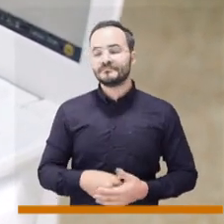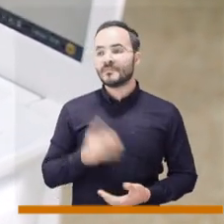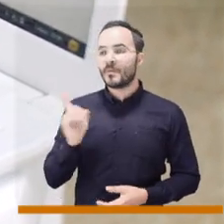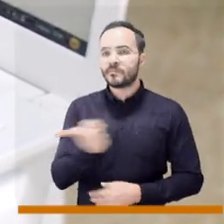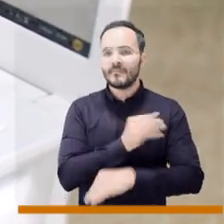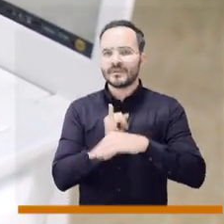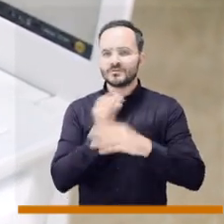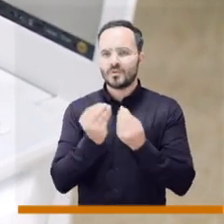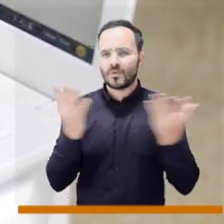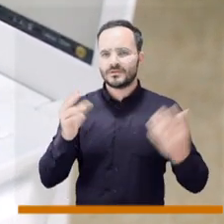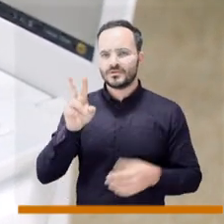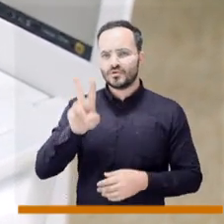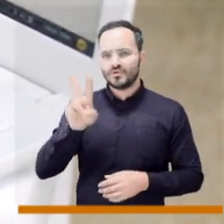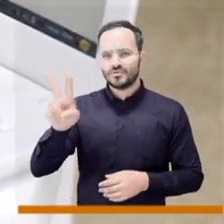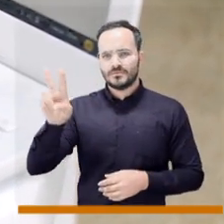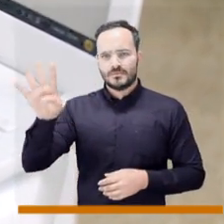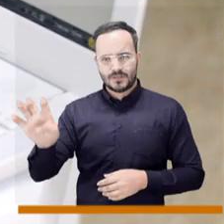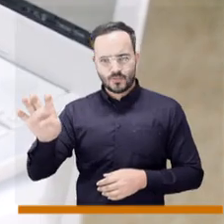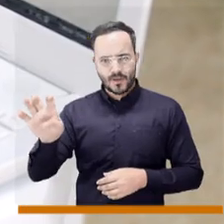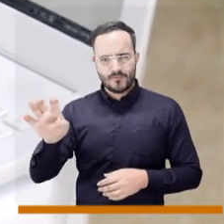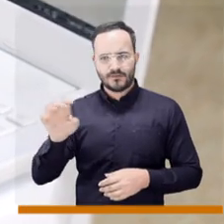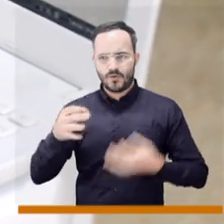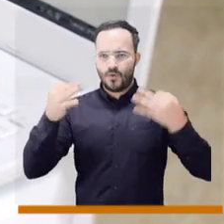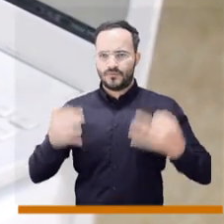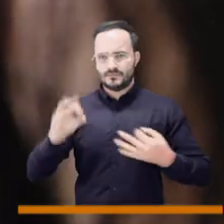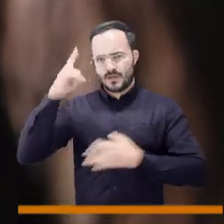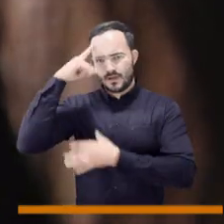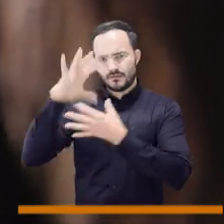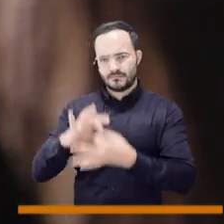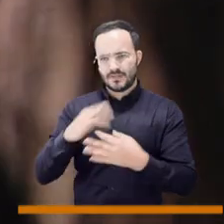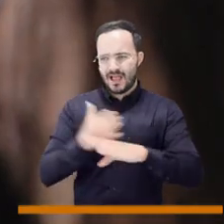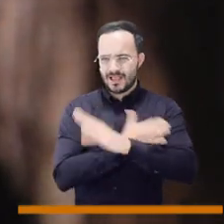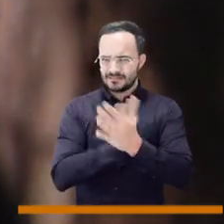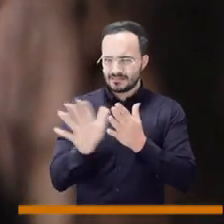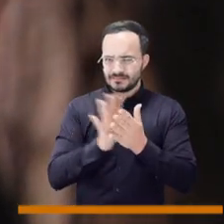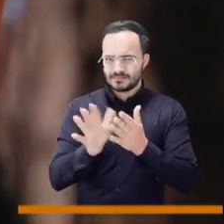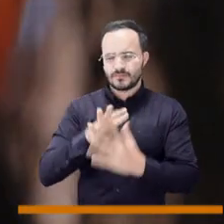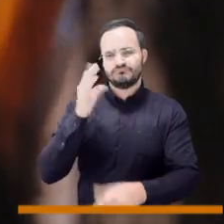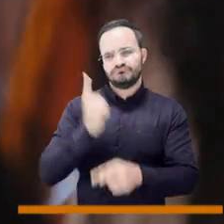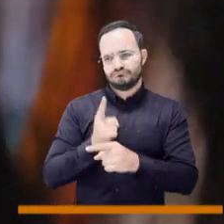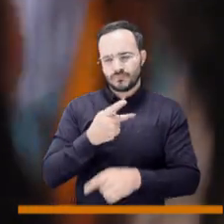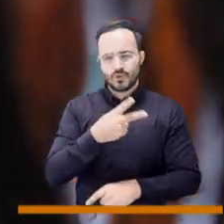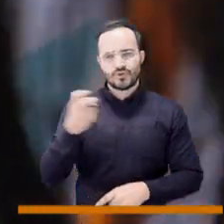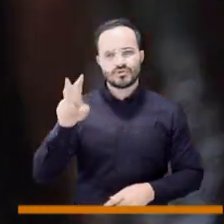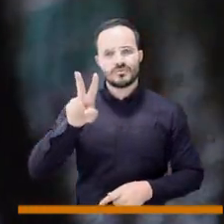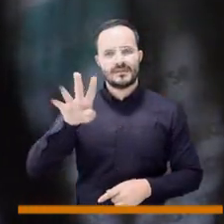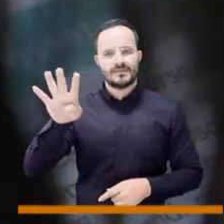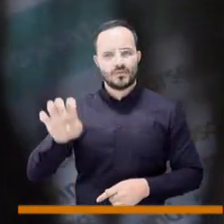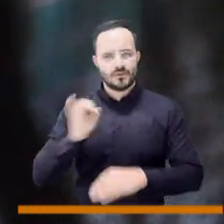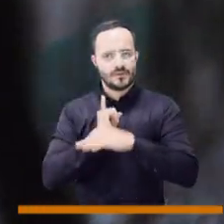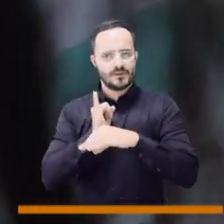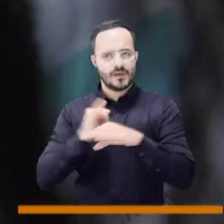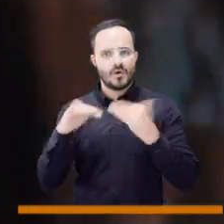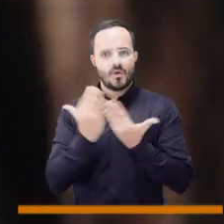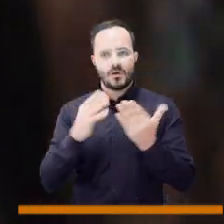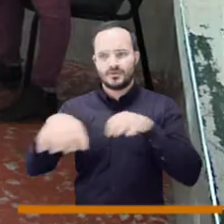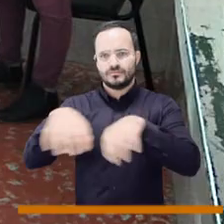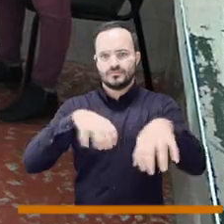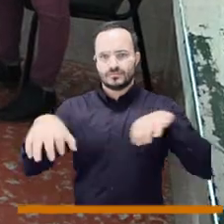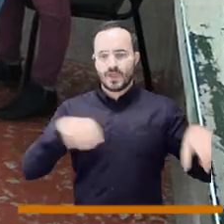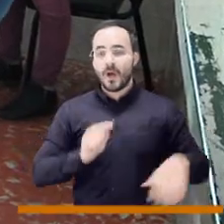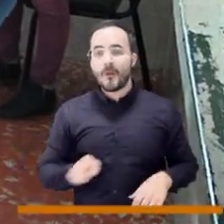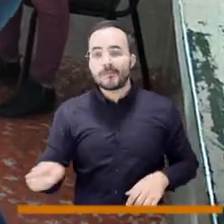229 instituciones educativas oficiales, como se los mencionaba ahora. Estas 229 instituciones educativas